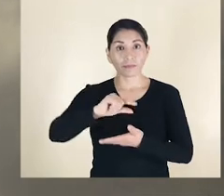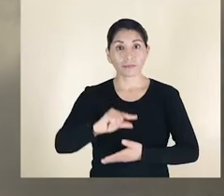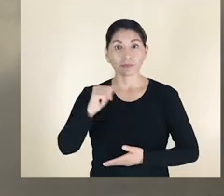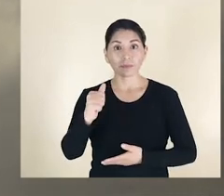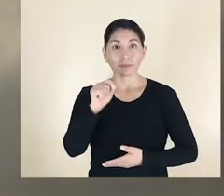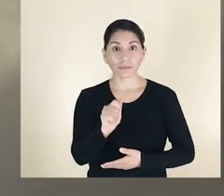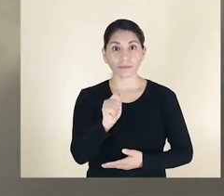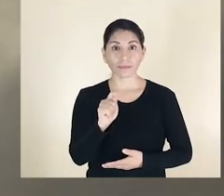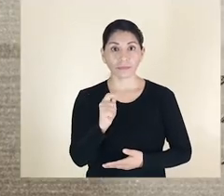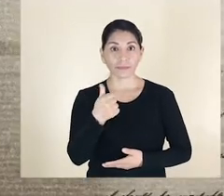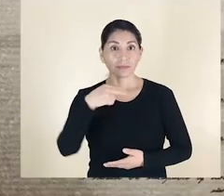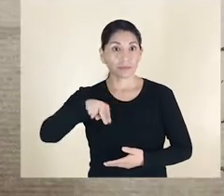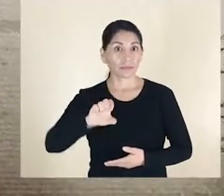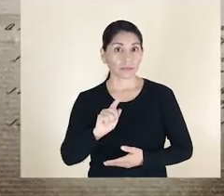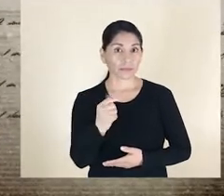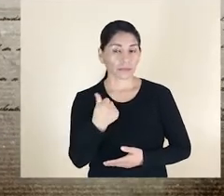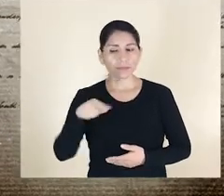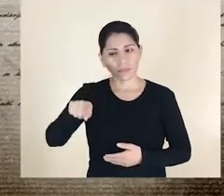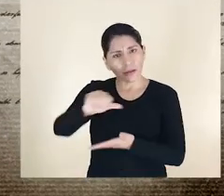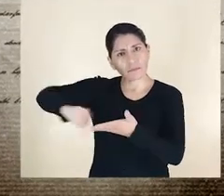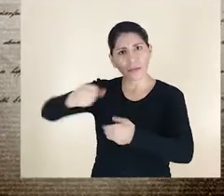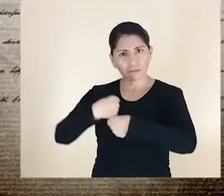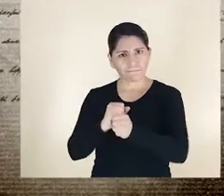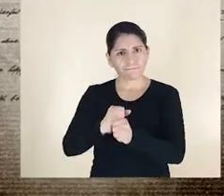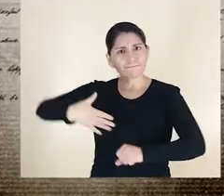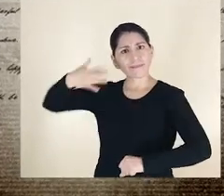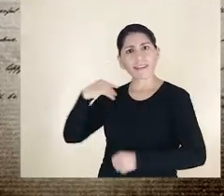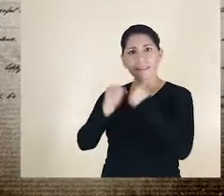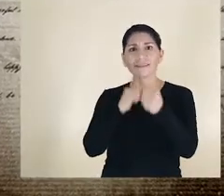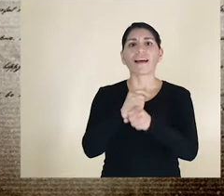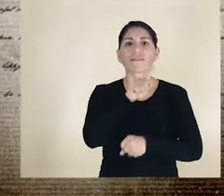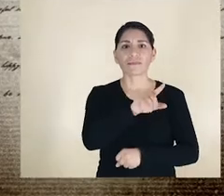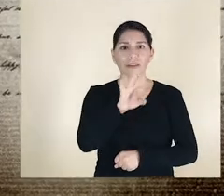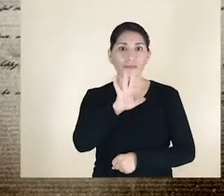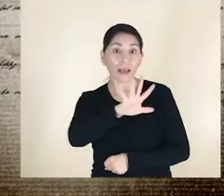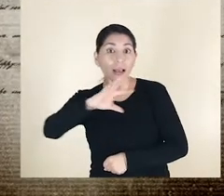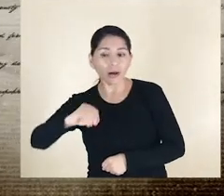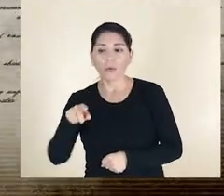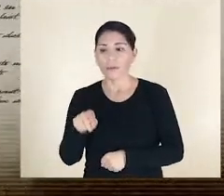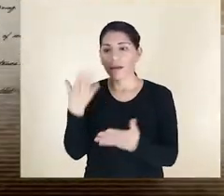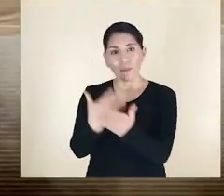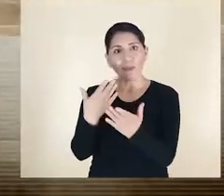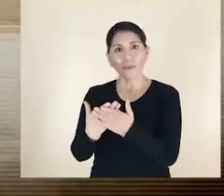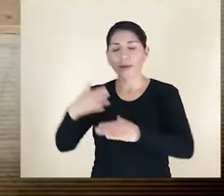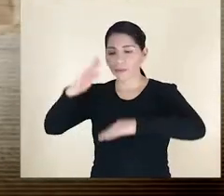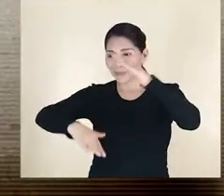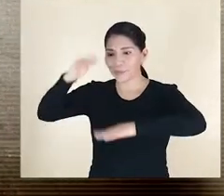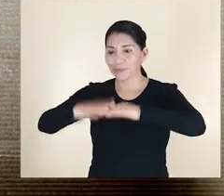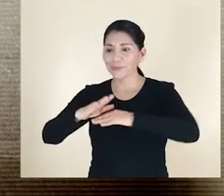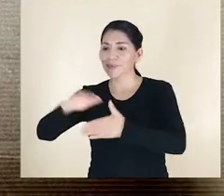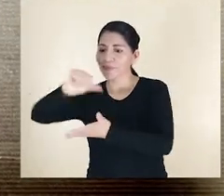Plaza Gastañeta. Esta es una plaza creada en la década de los años 50 del siglo pasado y es también el primer ejemplo de